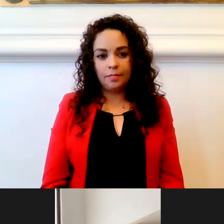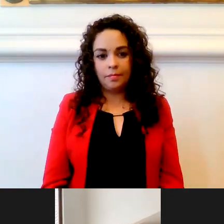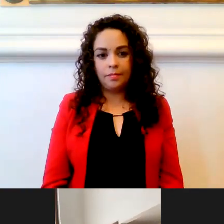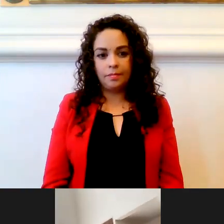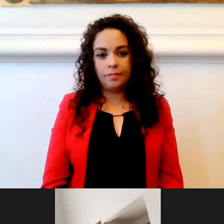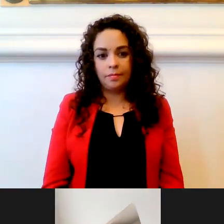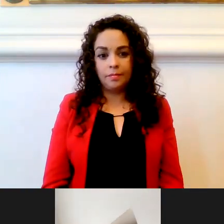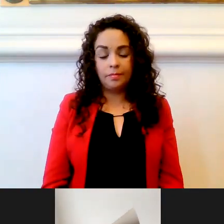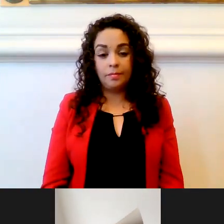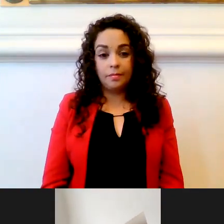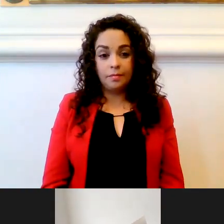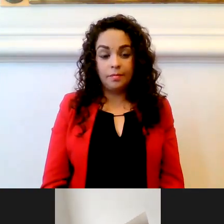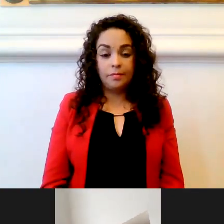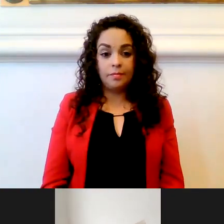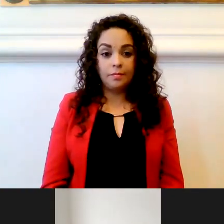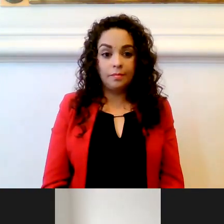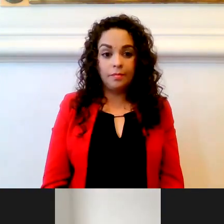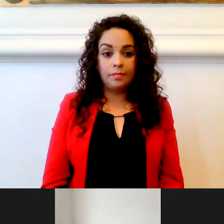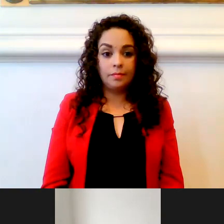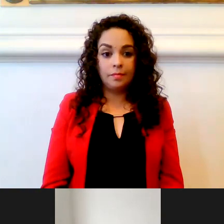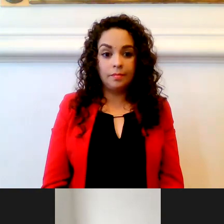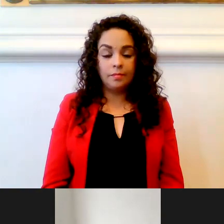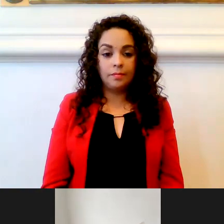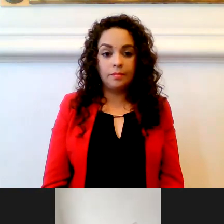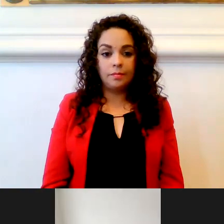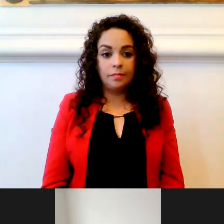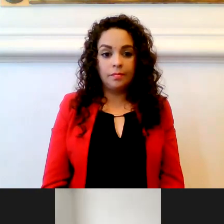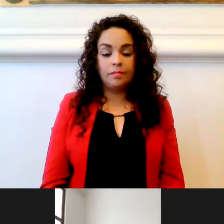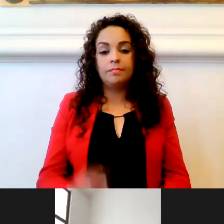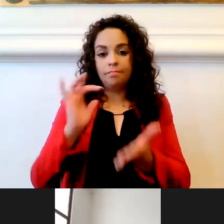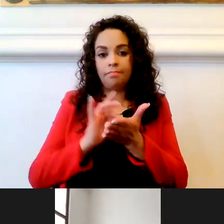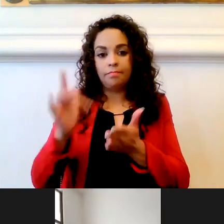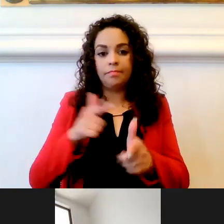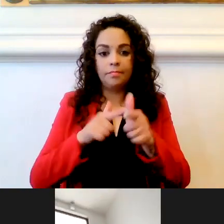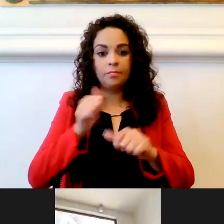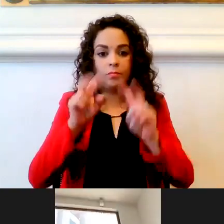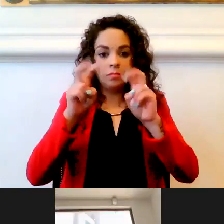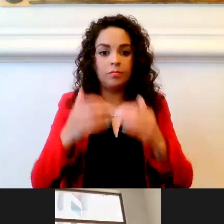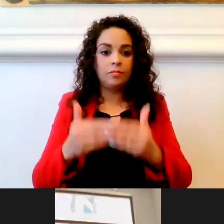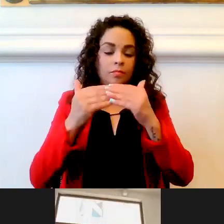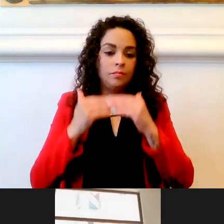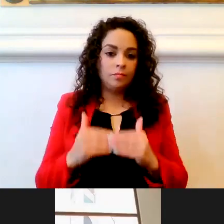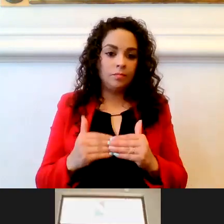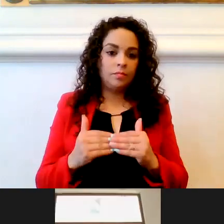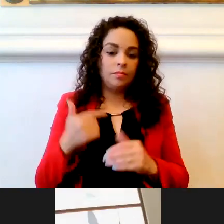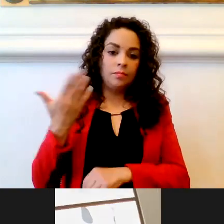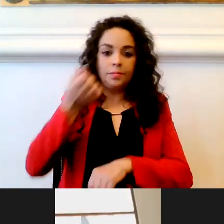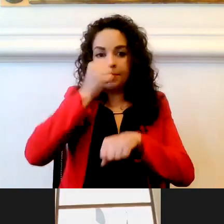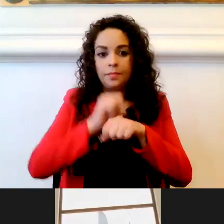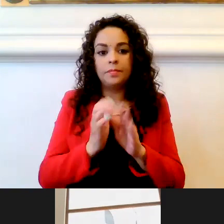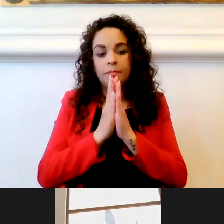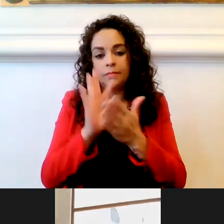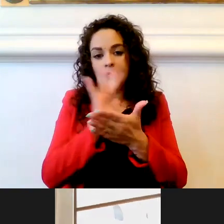Muchas gracias, secretaria. Al no existir inconvenientes, continuamos con el siguiente punto del orden del día, por lo que le solicito a la secretaria dar